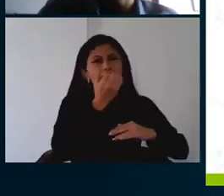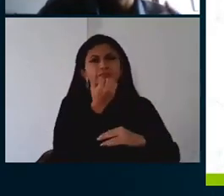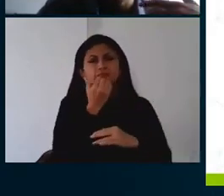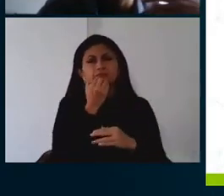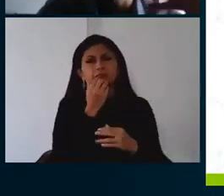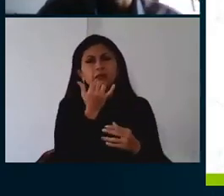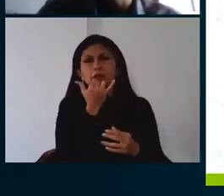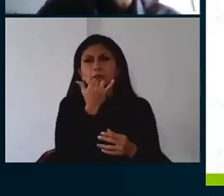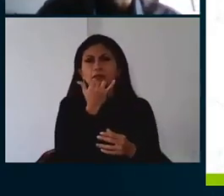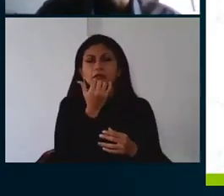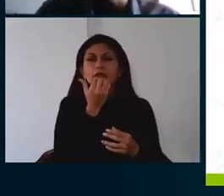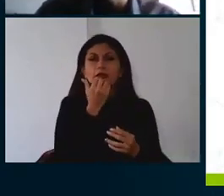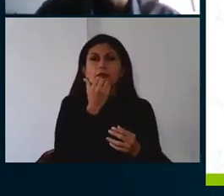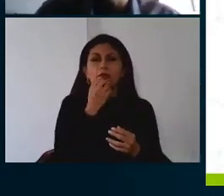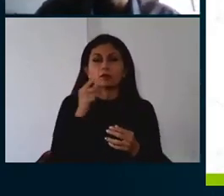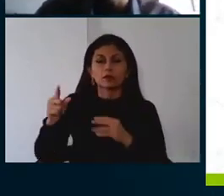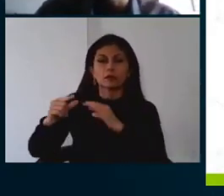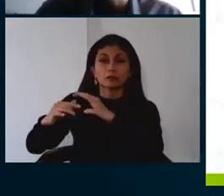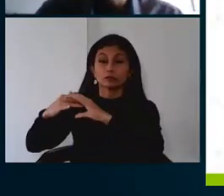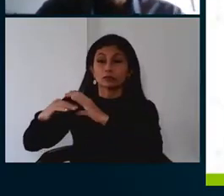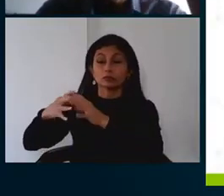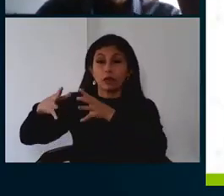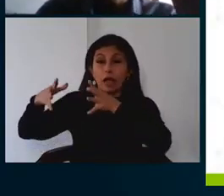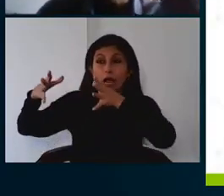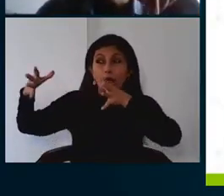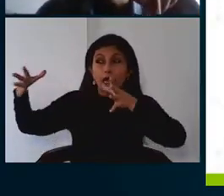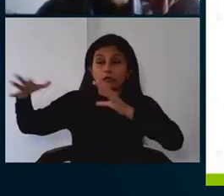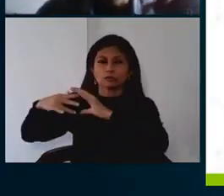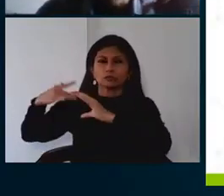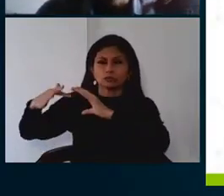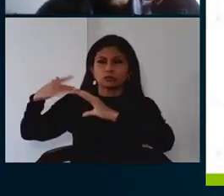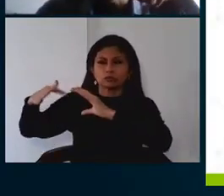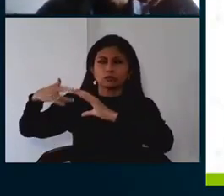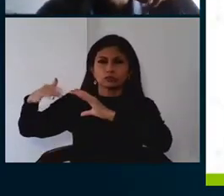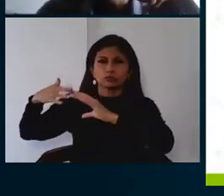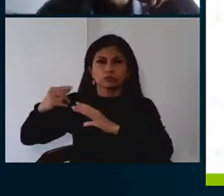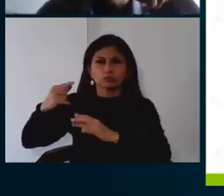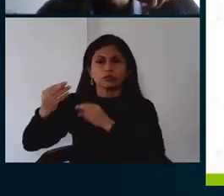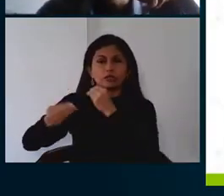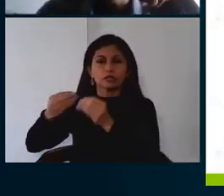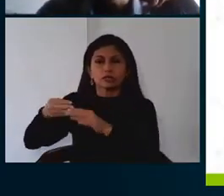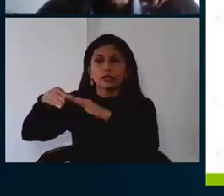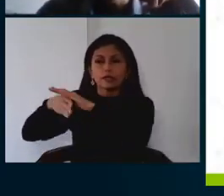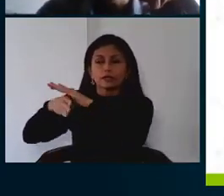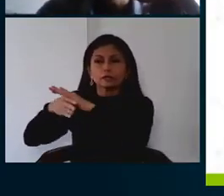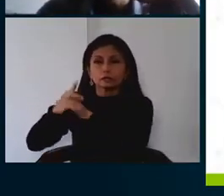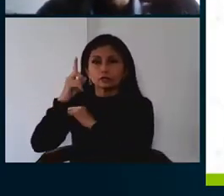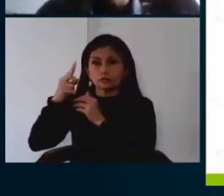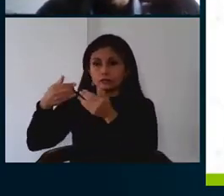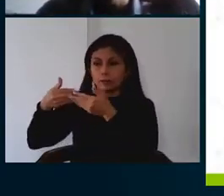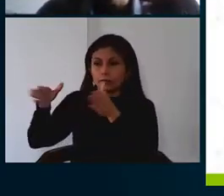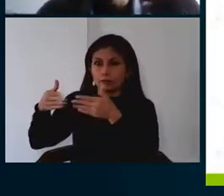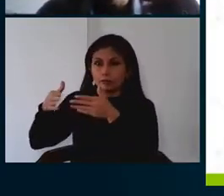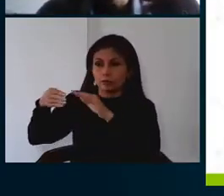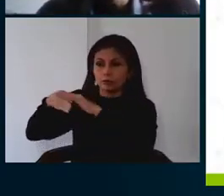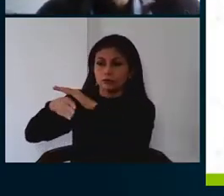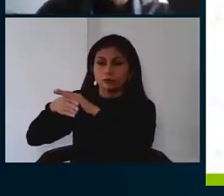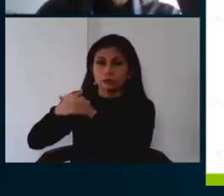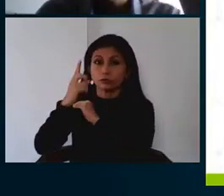se lleva a la planta al máximo caudal de operación, únicamente permitiendo el acceso por una de las compuertas de entrada, no por las